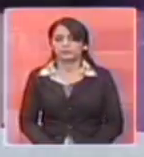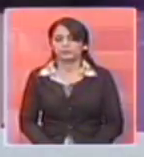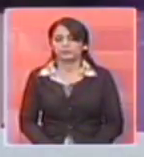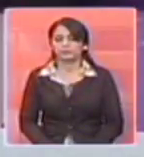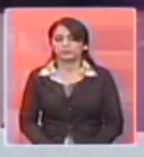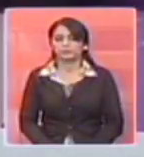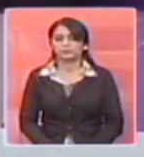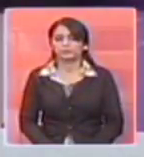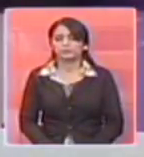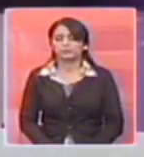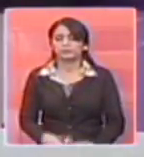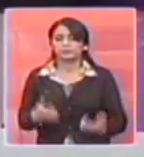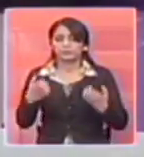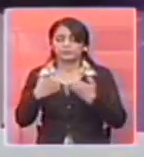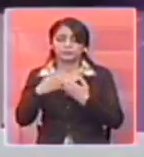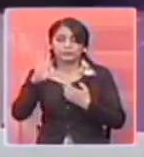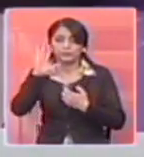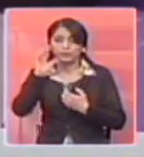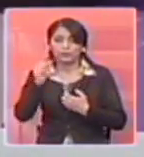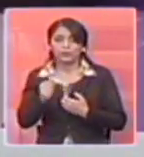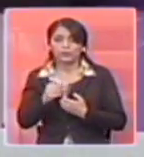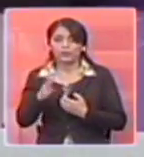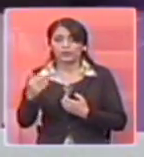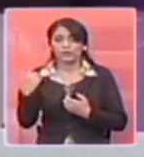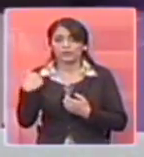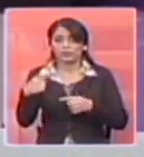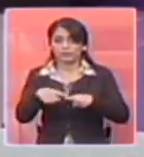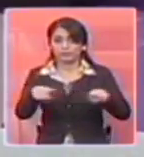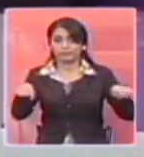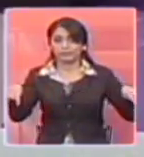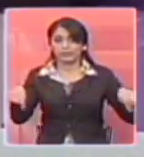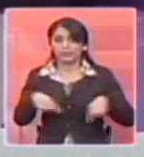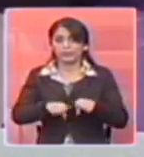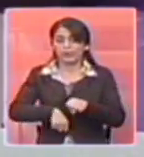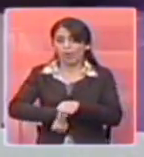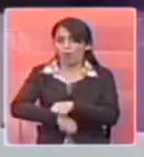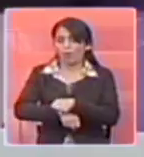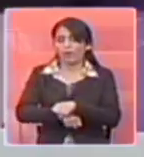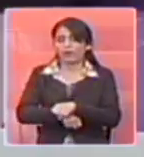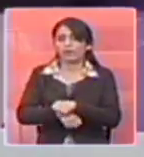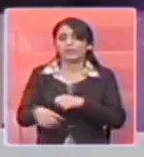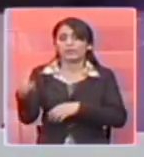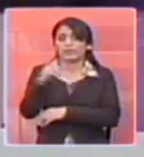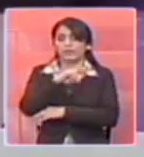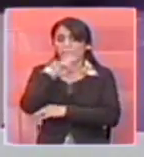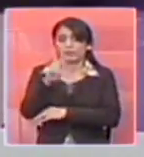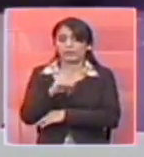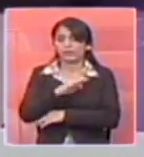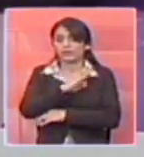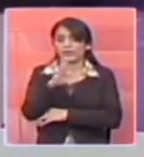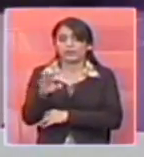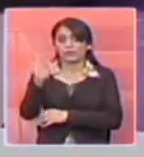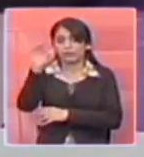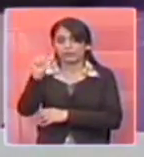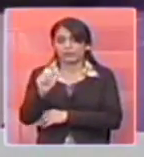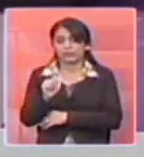En el Deportivo Cuenca entrenó en la cancha del Estadio Alejandro Serrano Aguilar, lugar donde el día viernes recibirá la visita de Fuerza Amarilla.